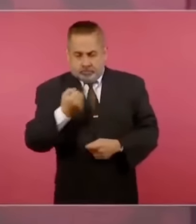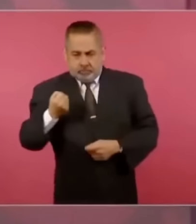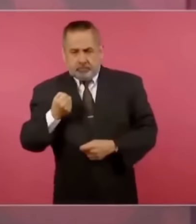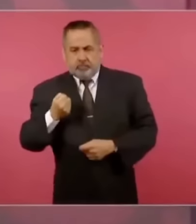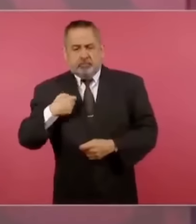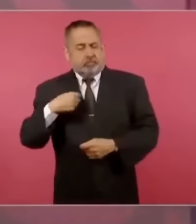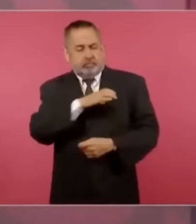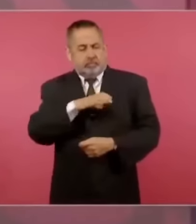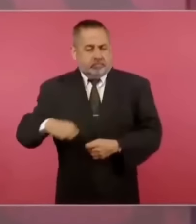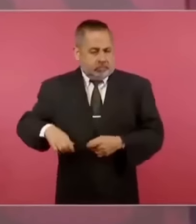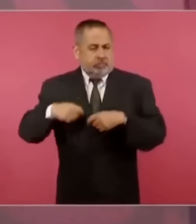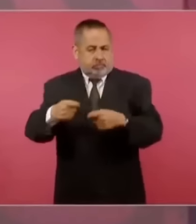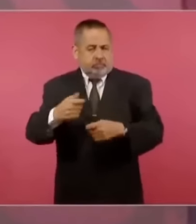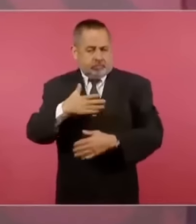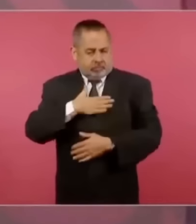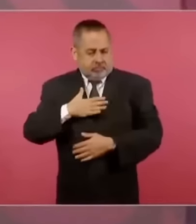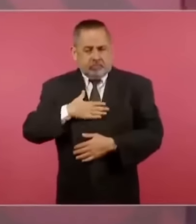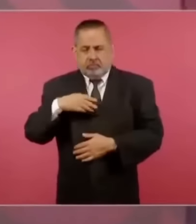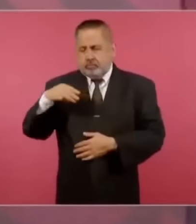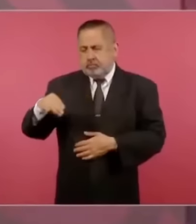Eso es lo que cuento.